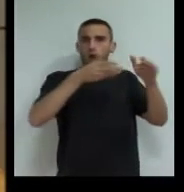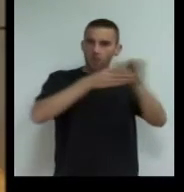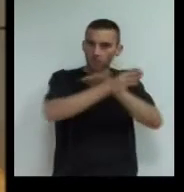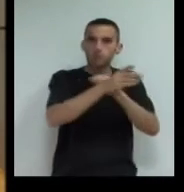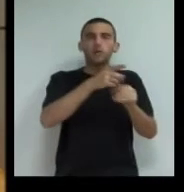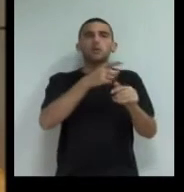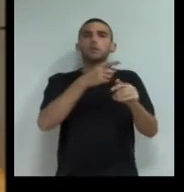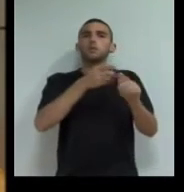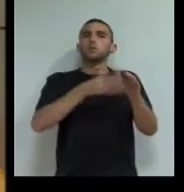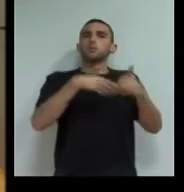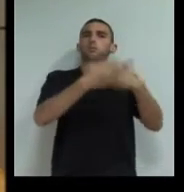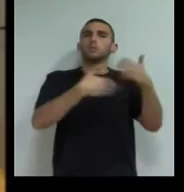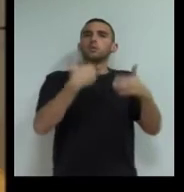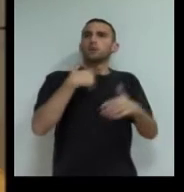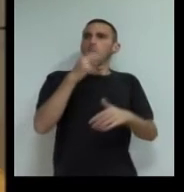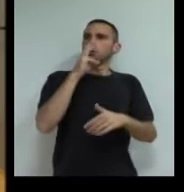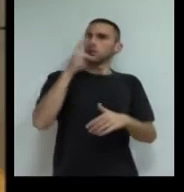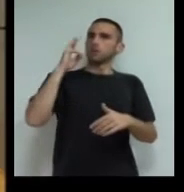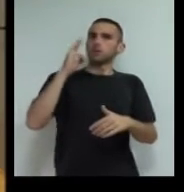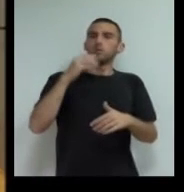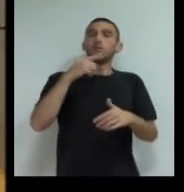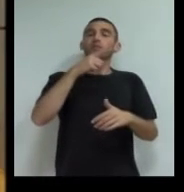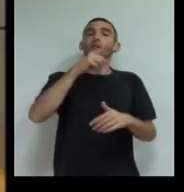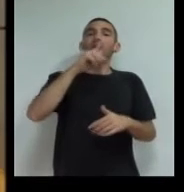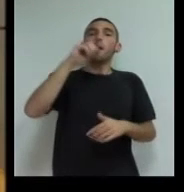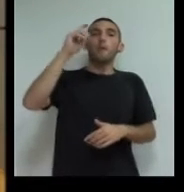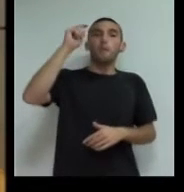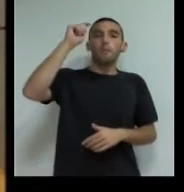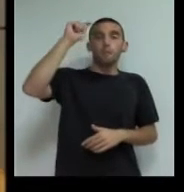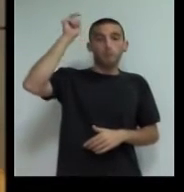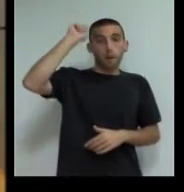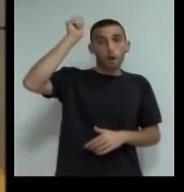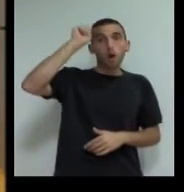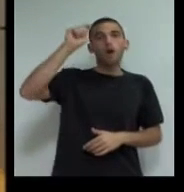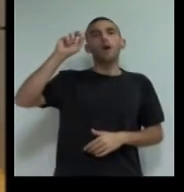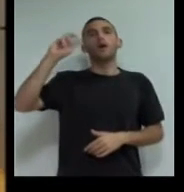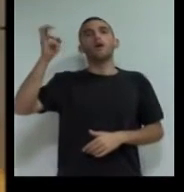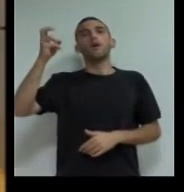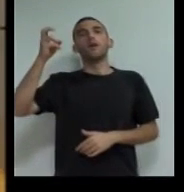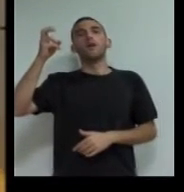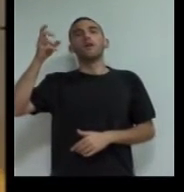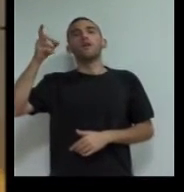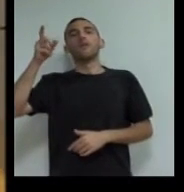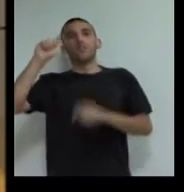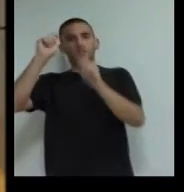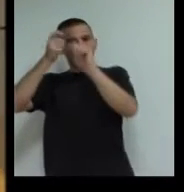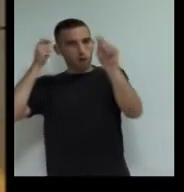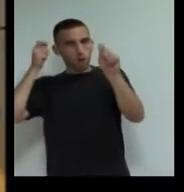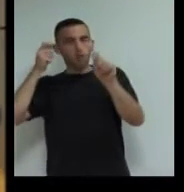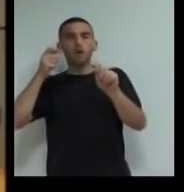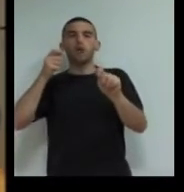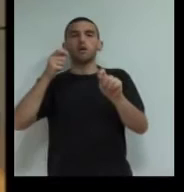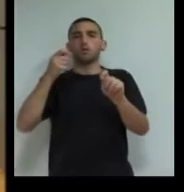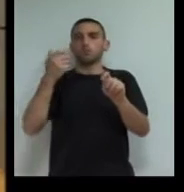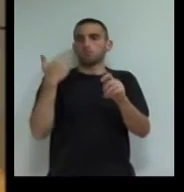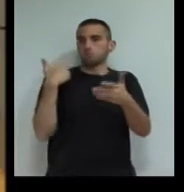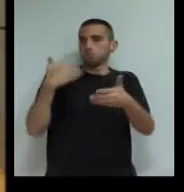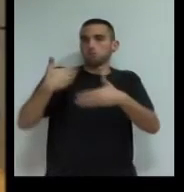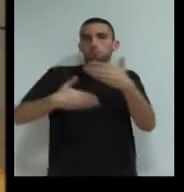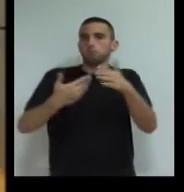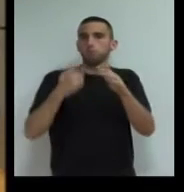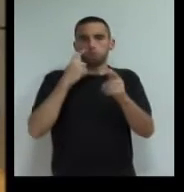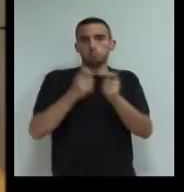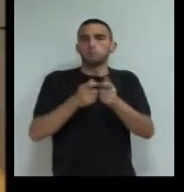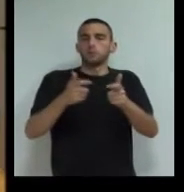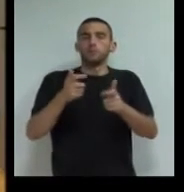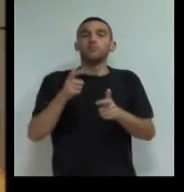en Pamplona, y hasta el 3 de diciembre que pusimos en marcha la de Zaragoza se hizo escalonadamente. En las Navidades, llevamos en unos sitios